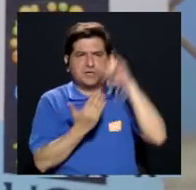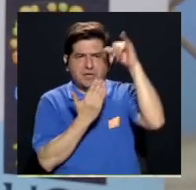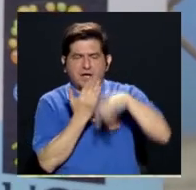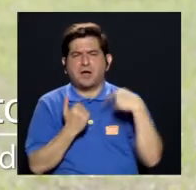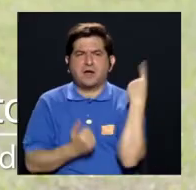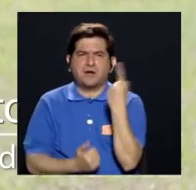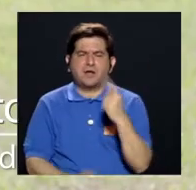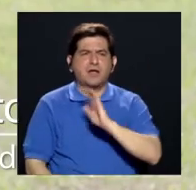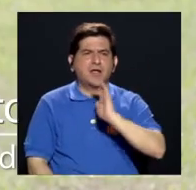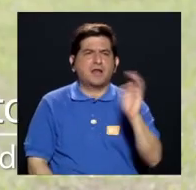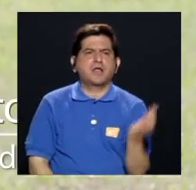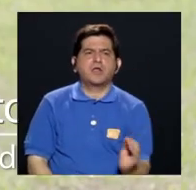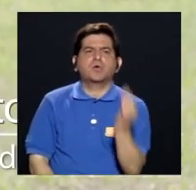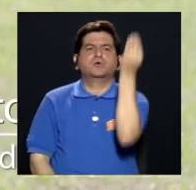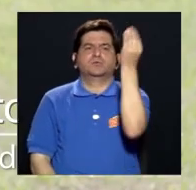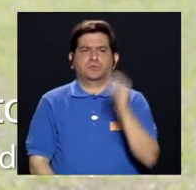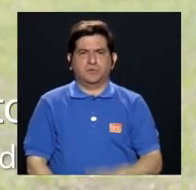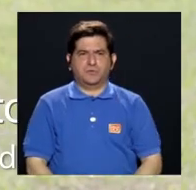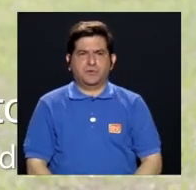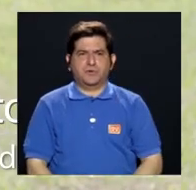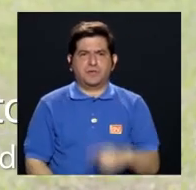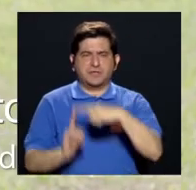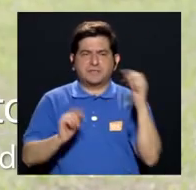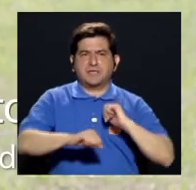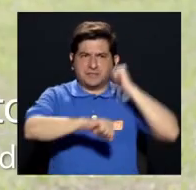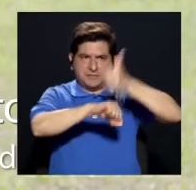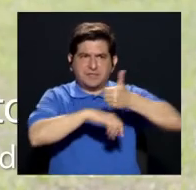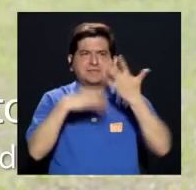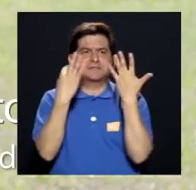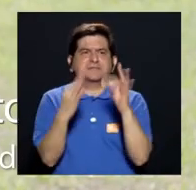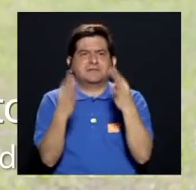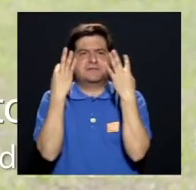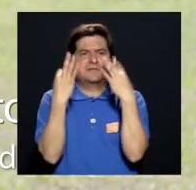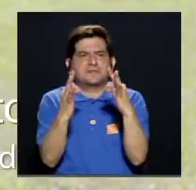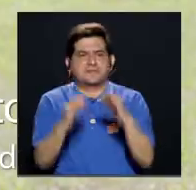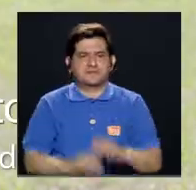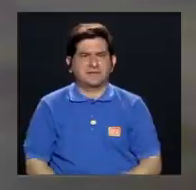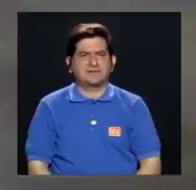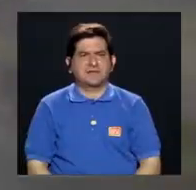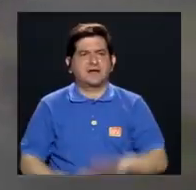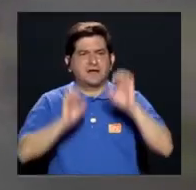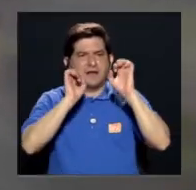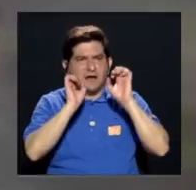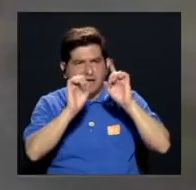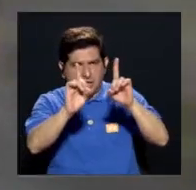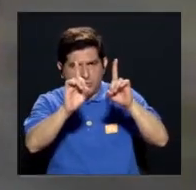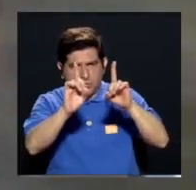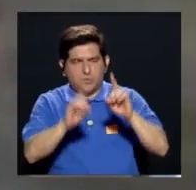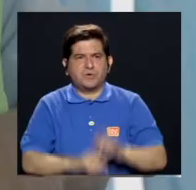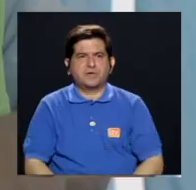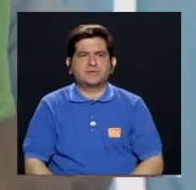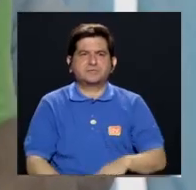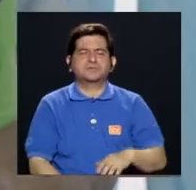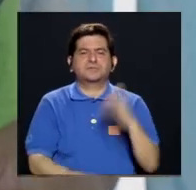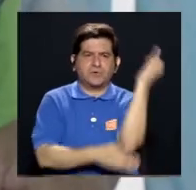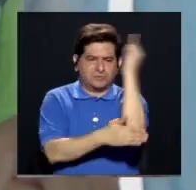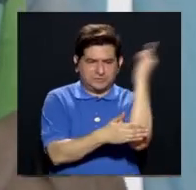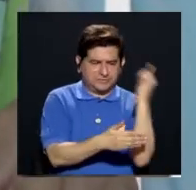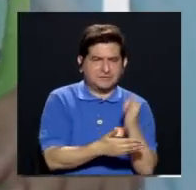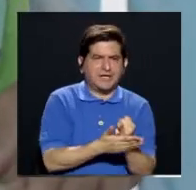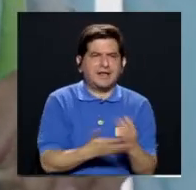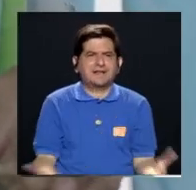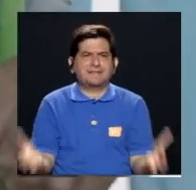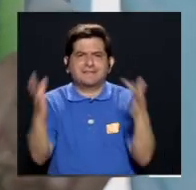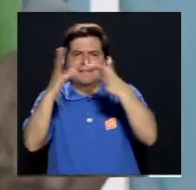albergado siempre niños y jóvenes. Desde su creación ha procurado que la educación artística esté